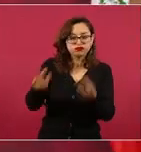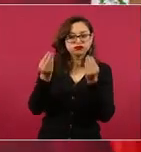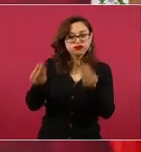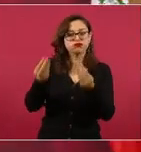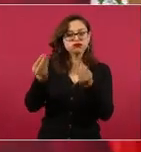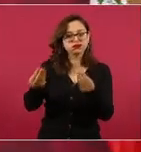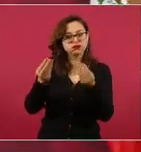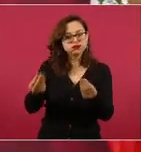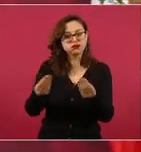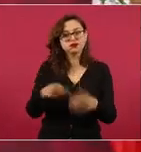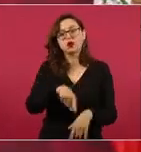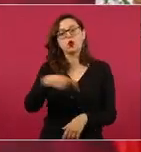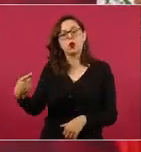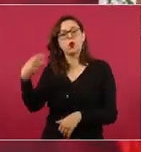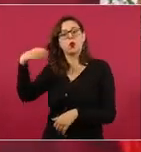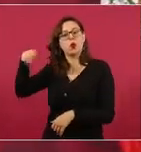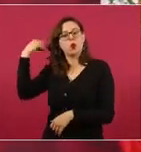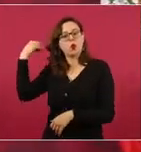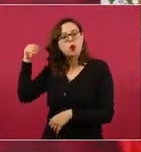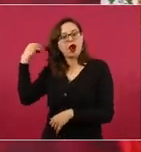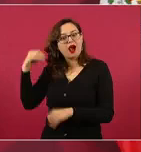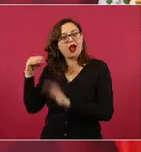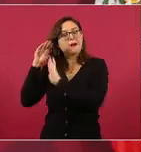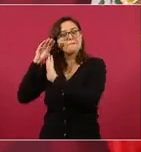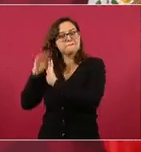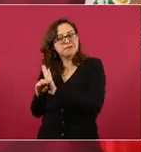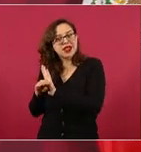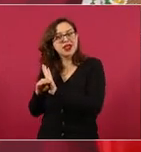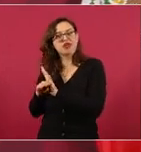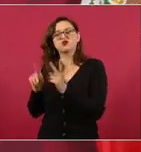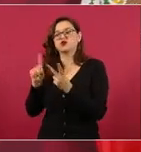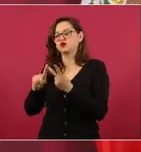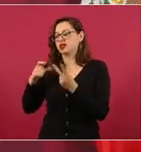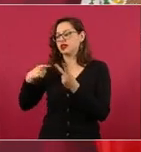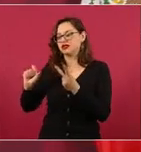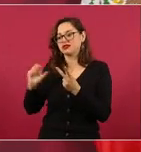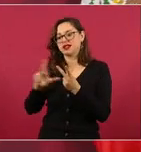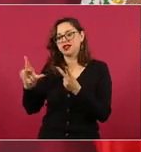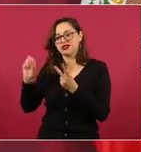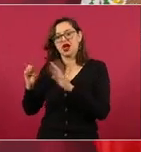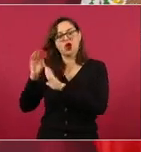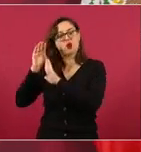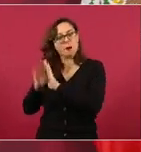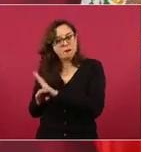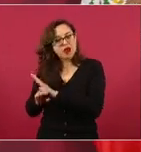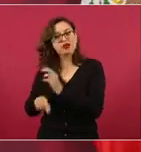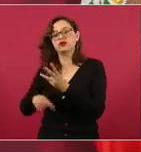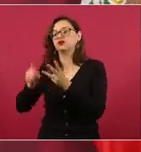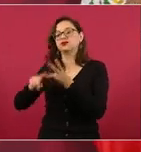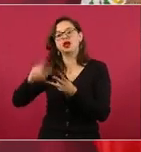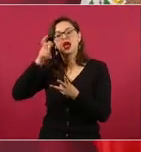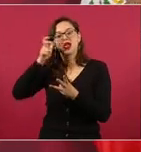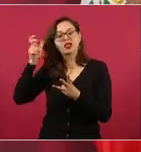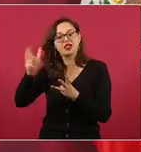que en Quintana Roo, que en Hidalgo,